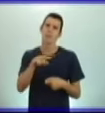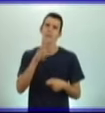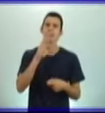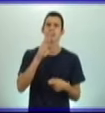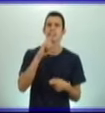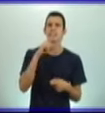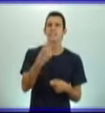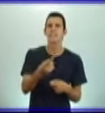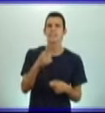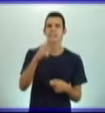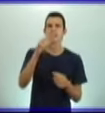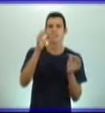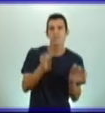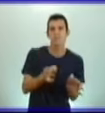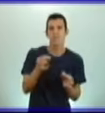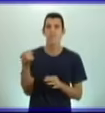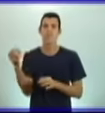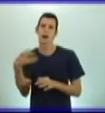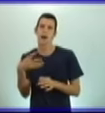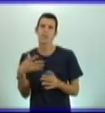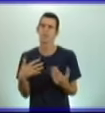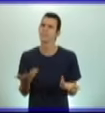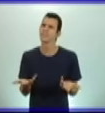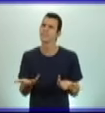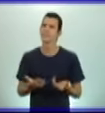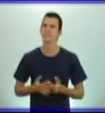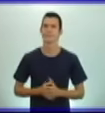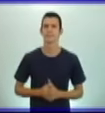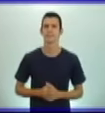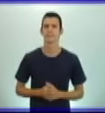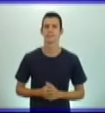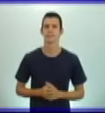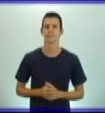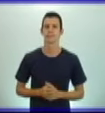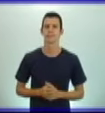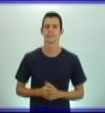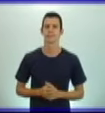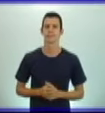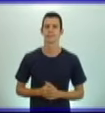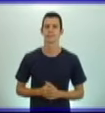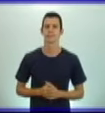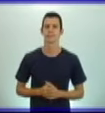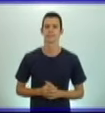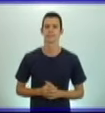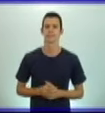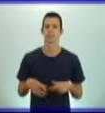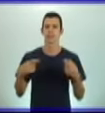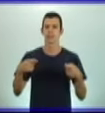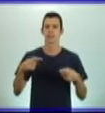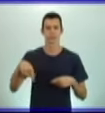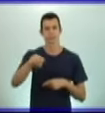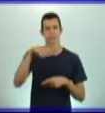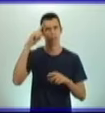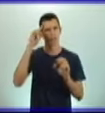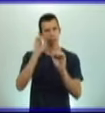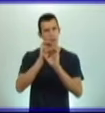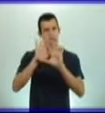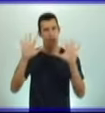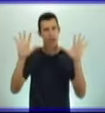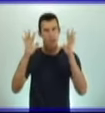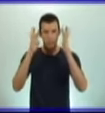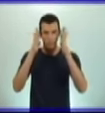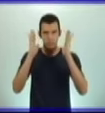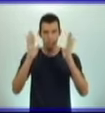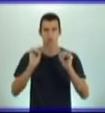Lo primero que tenemos que tener claro es que para que exista función, a cada elemento en una